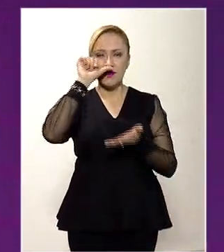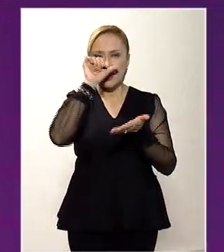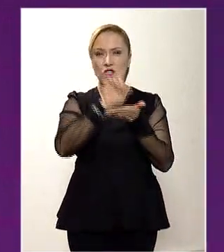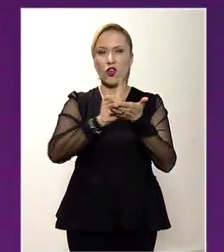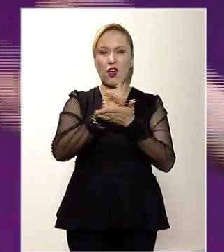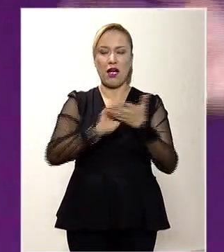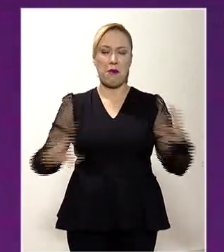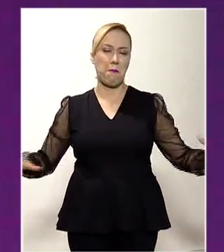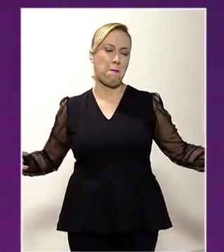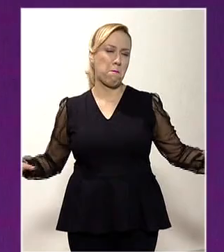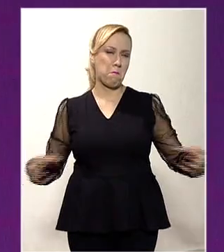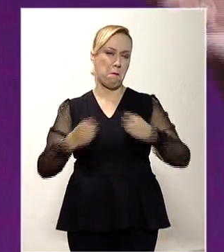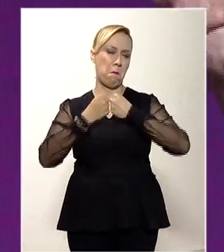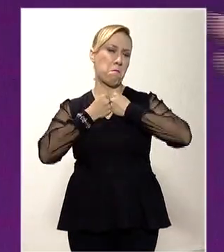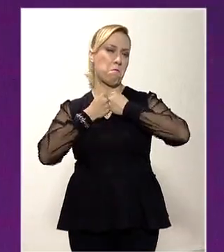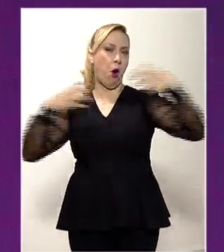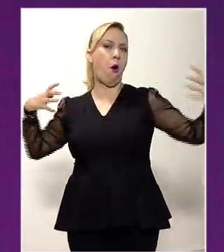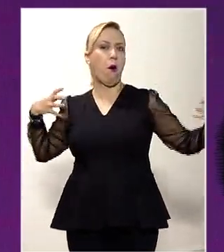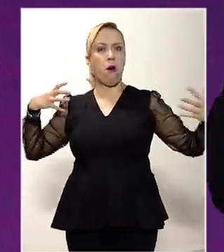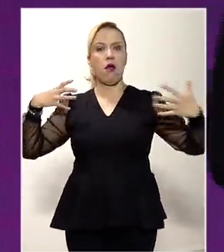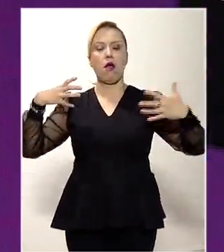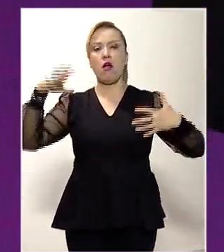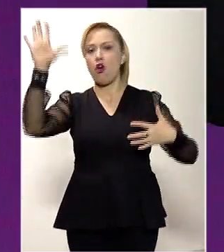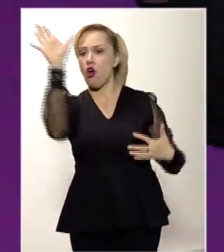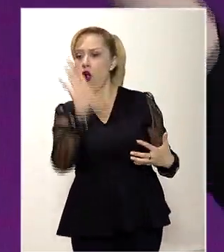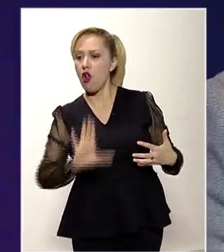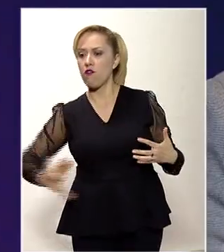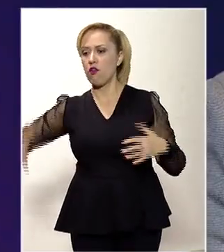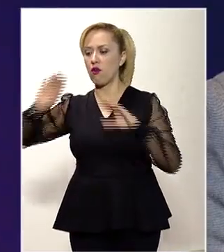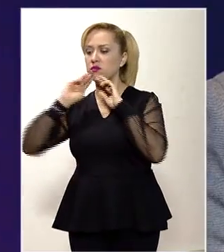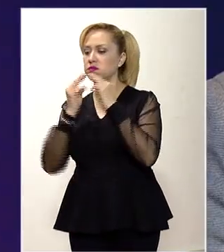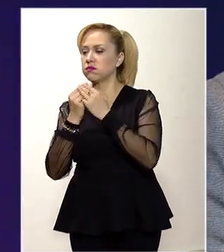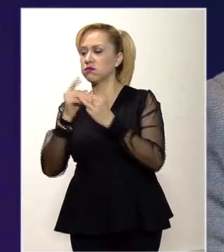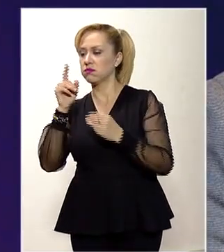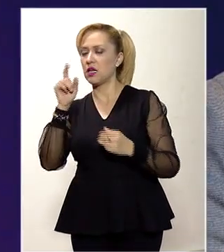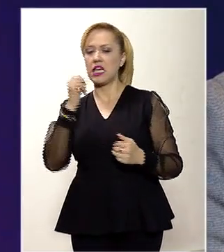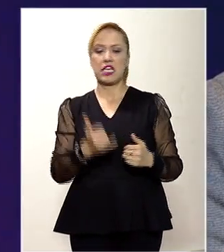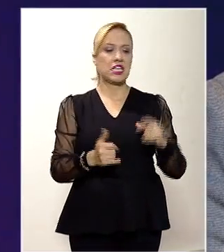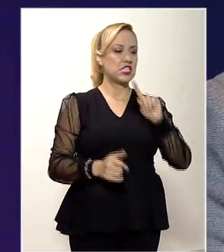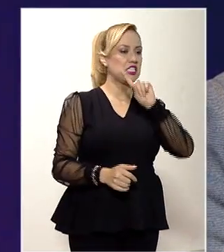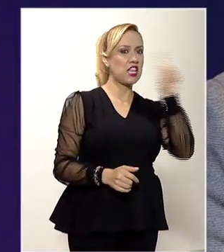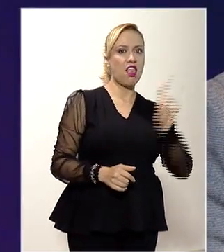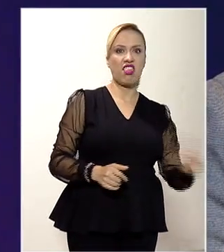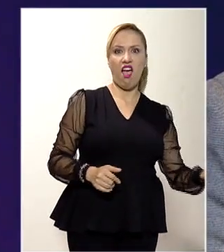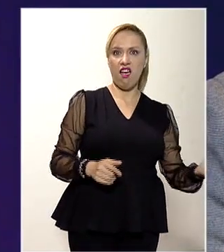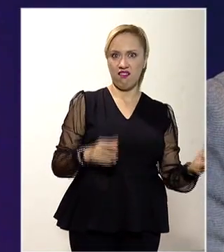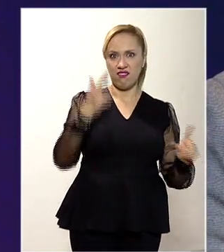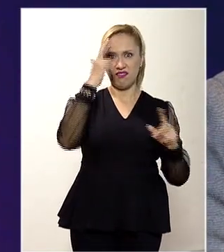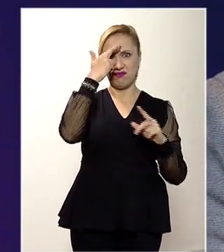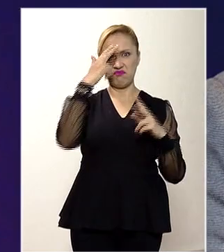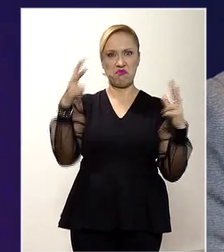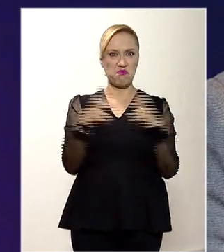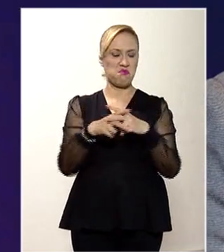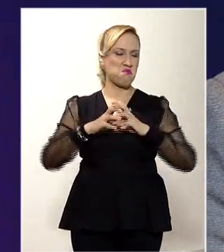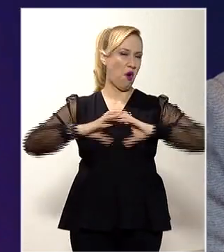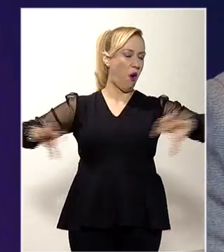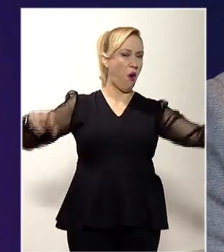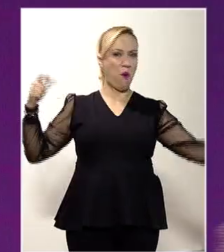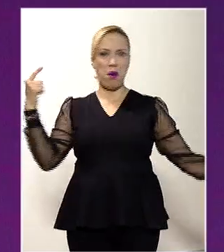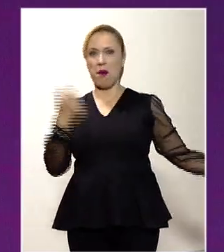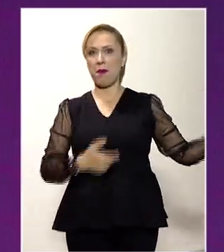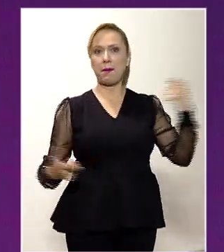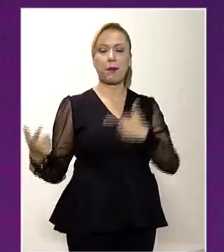se separa el cártel del Golfo de los Zetas, que empiezan a subir los picos de violencia, pero ahora tienes otros